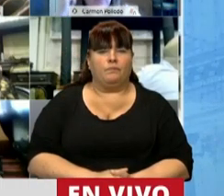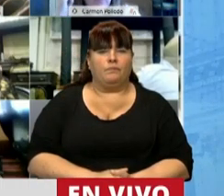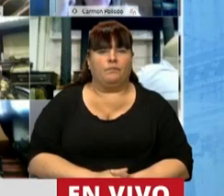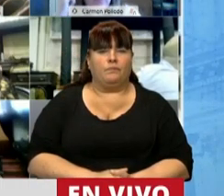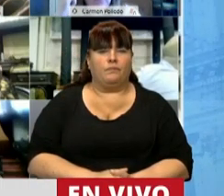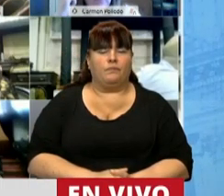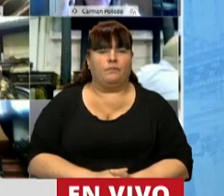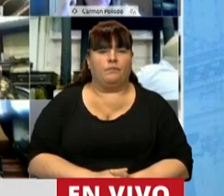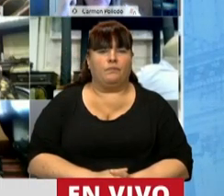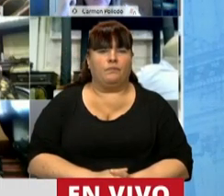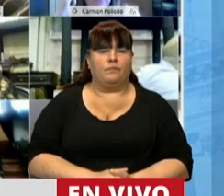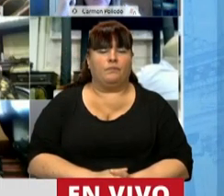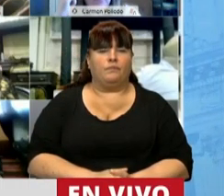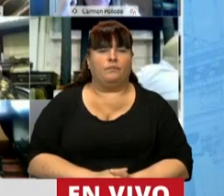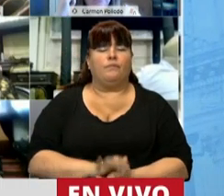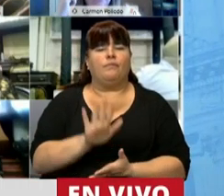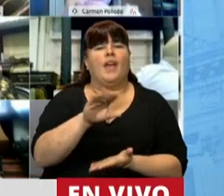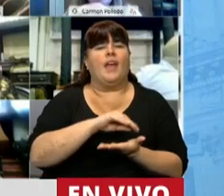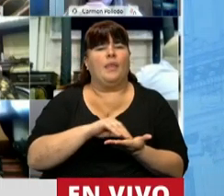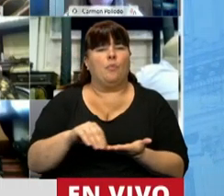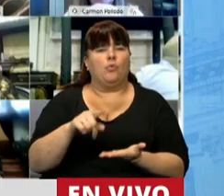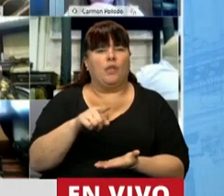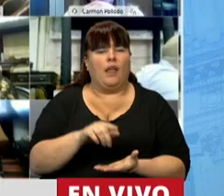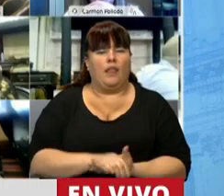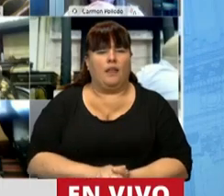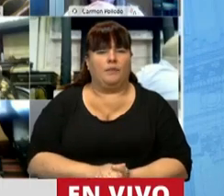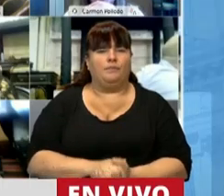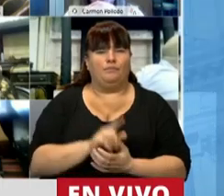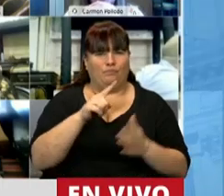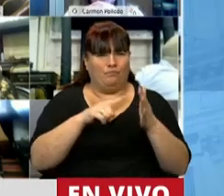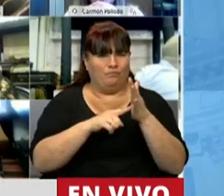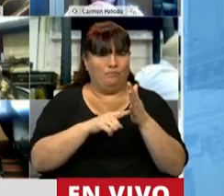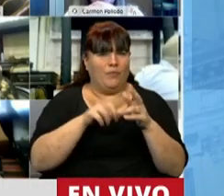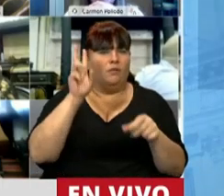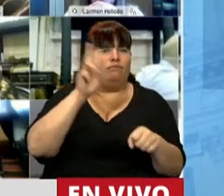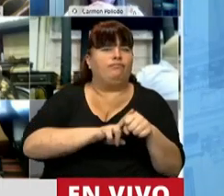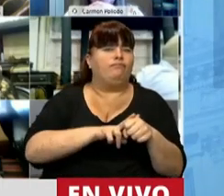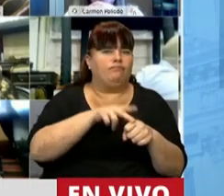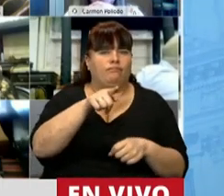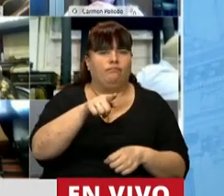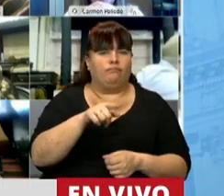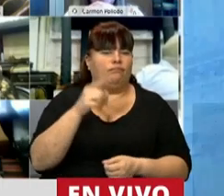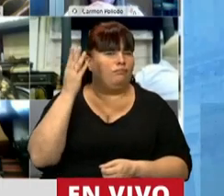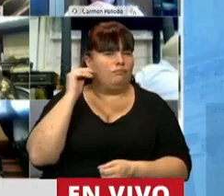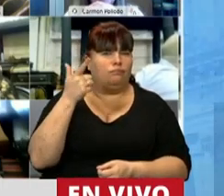Diputada, un segundito que se muteó.